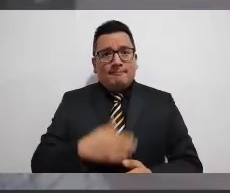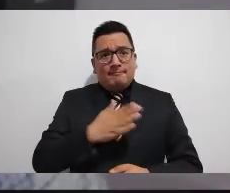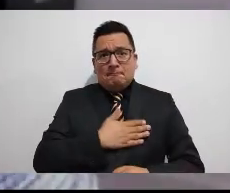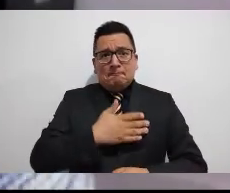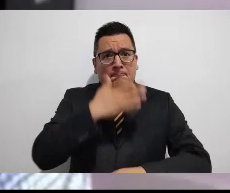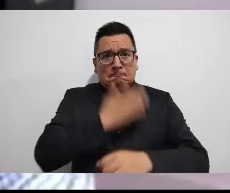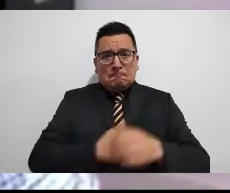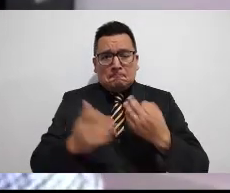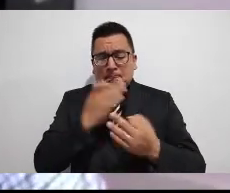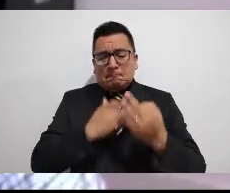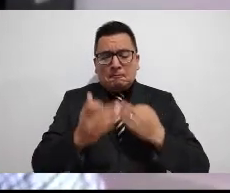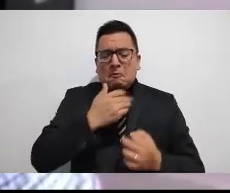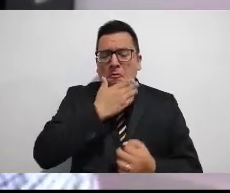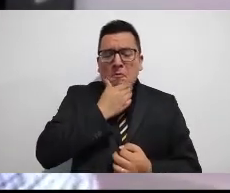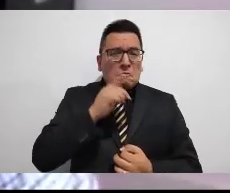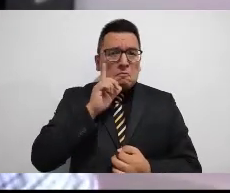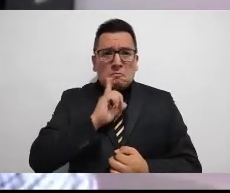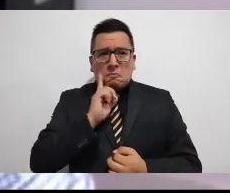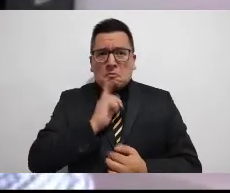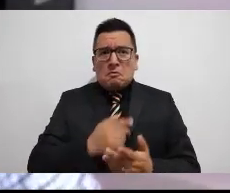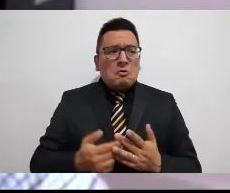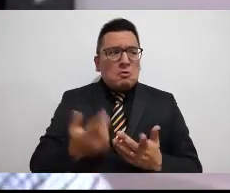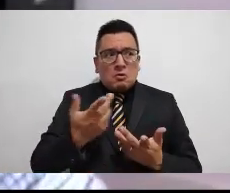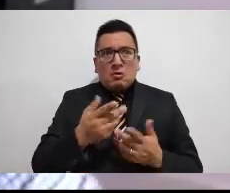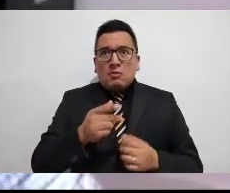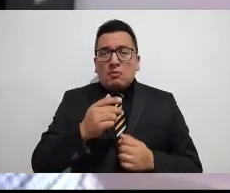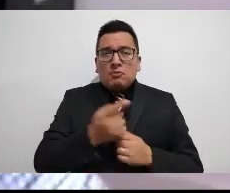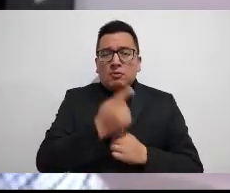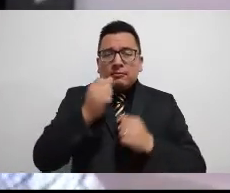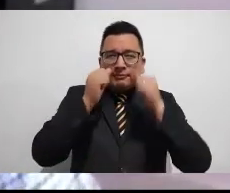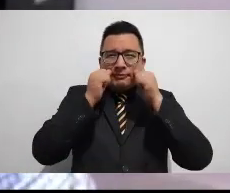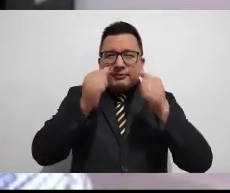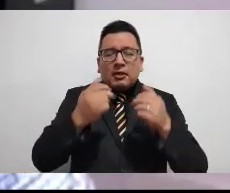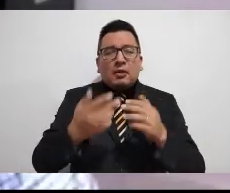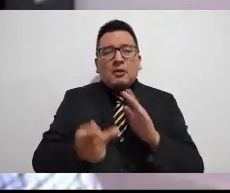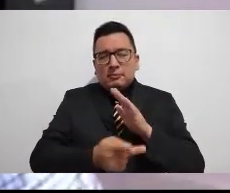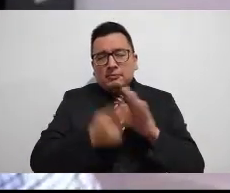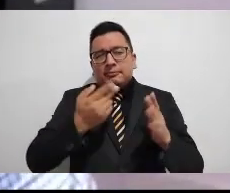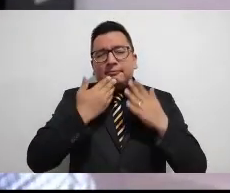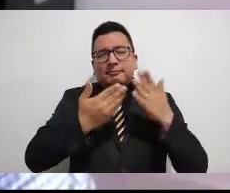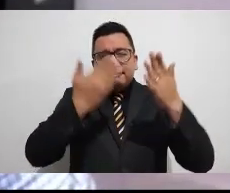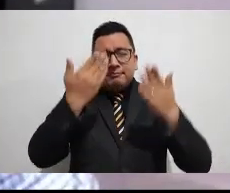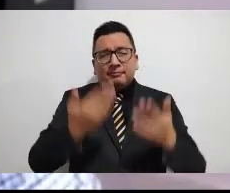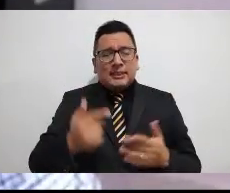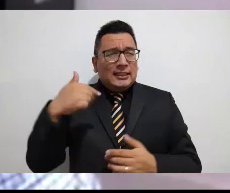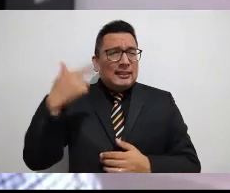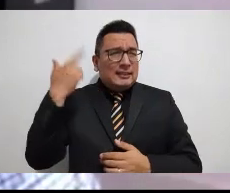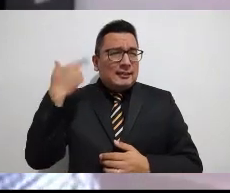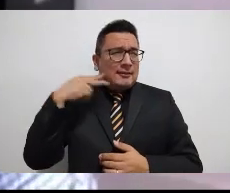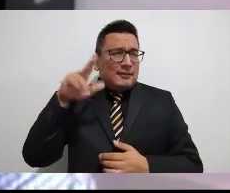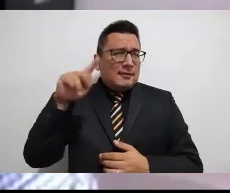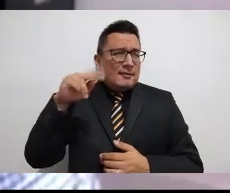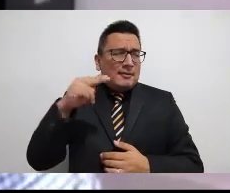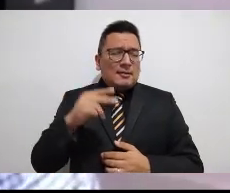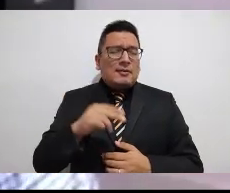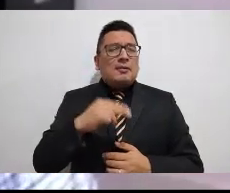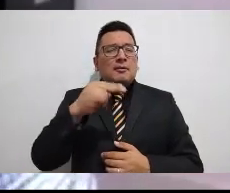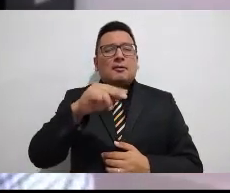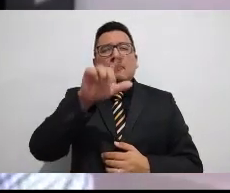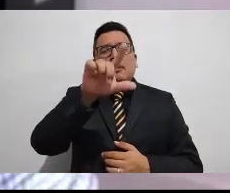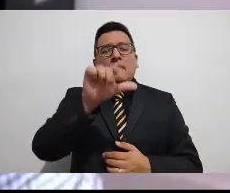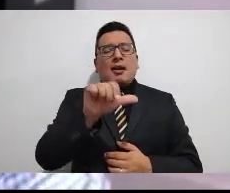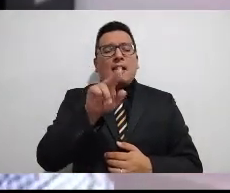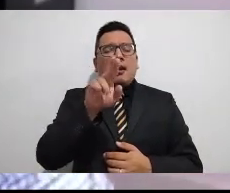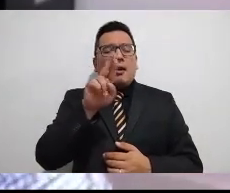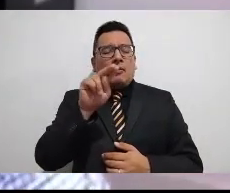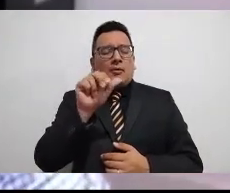Muy buenas tardes a todas y todos los que nos acompañan. Bienvenidos una vez más a una emisión de La Urna, programa de radio y televisión del